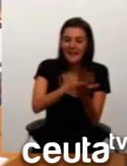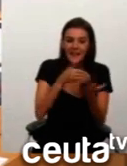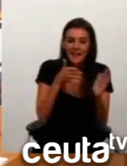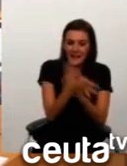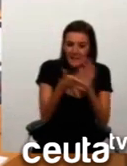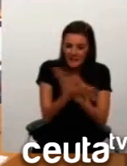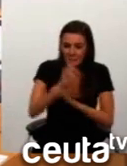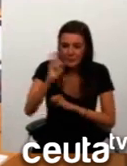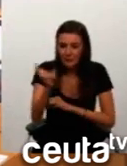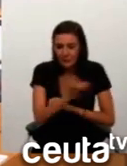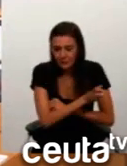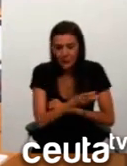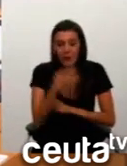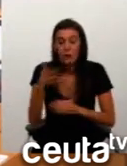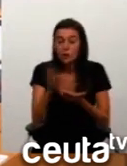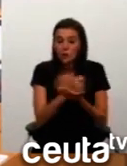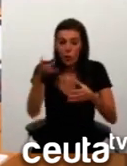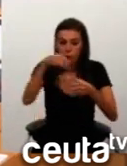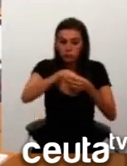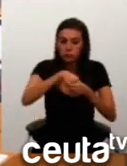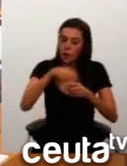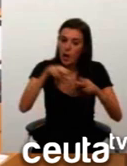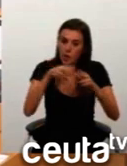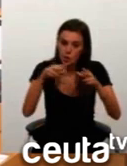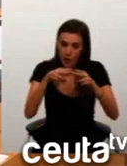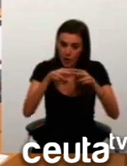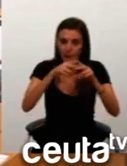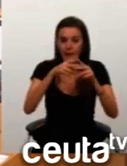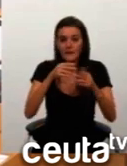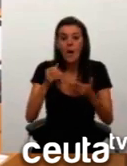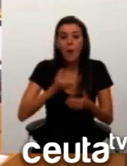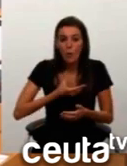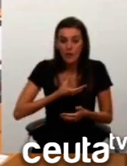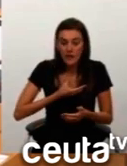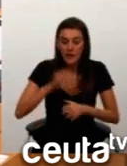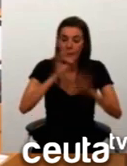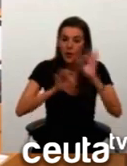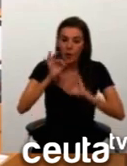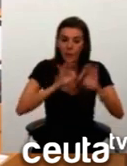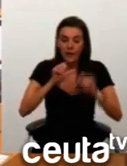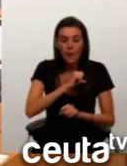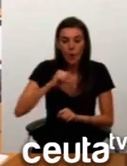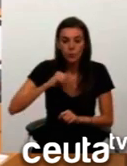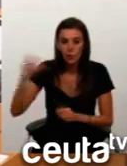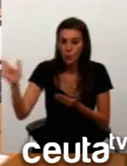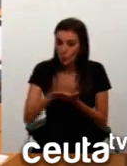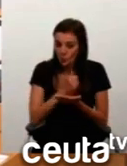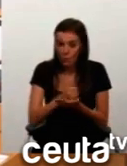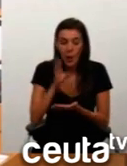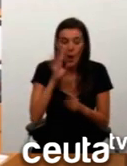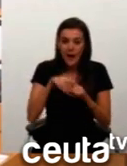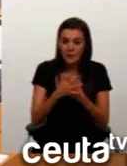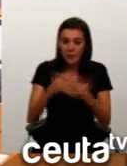los argumentarios, todo lo que tiene que ver con las sociedades municipales, con los organismos autónomos y todas